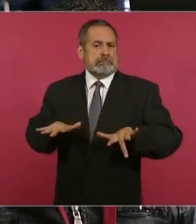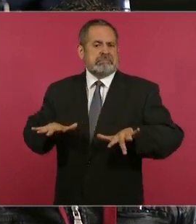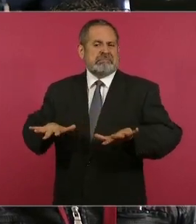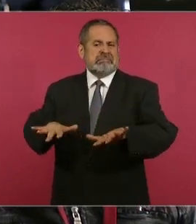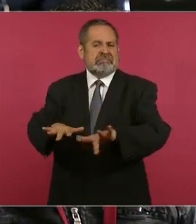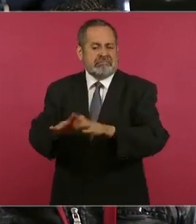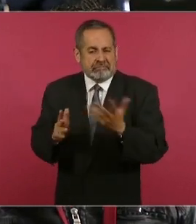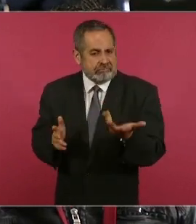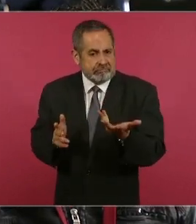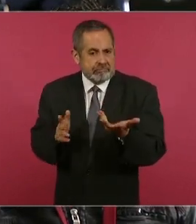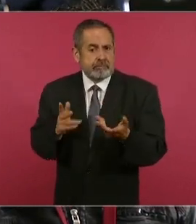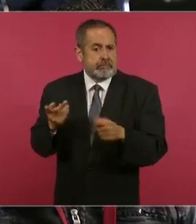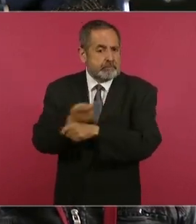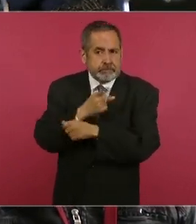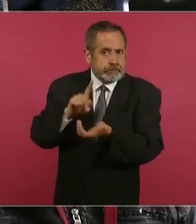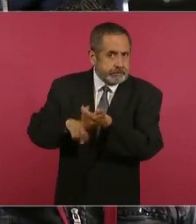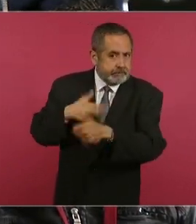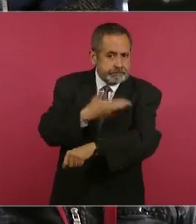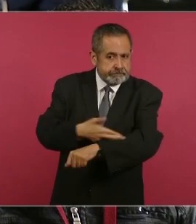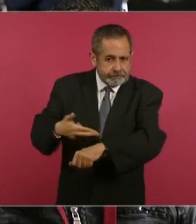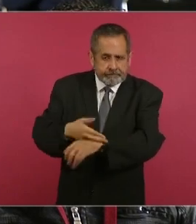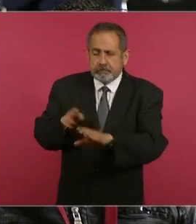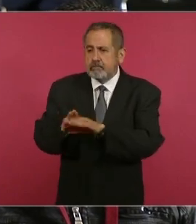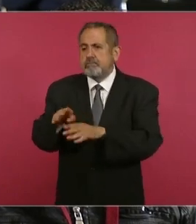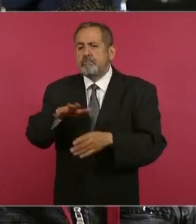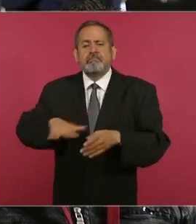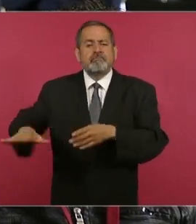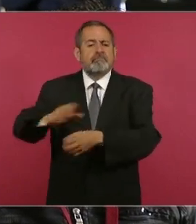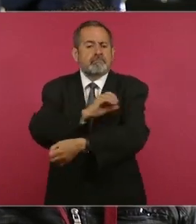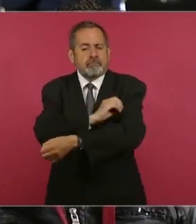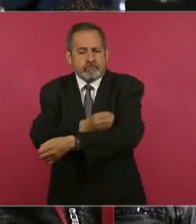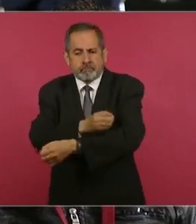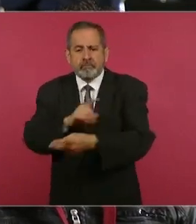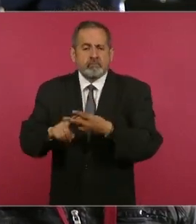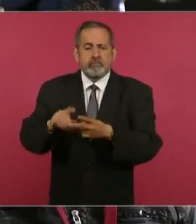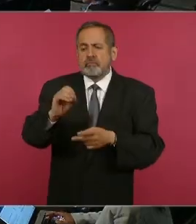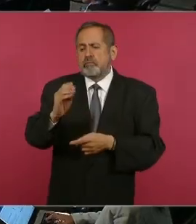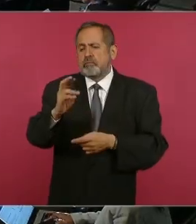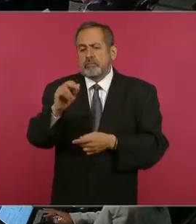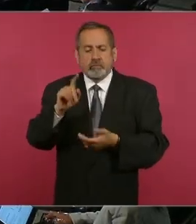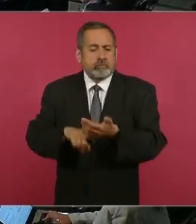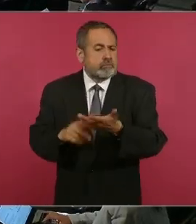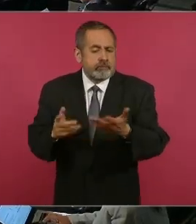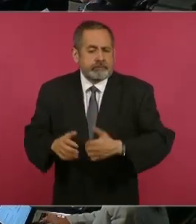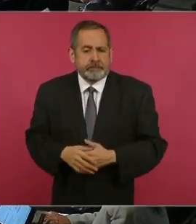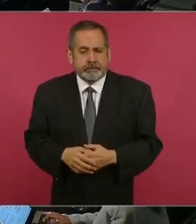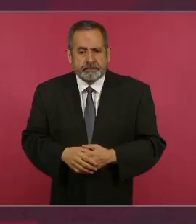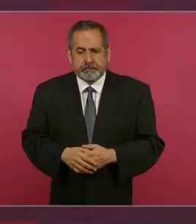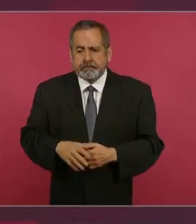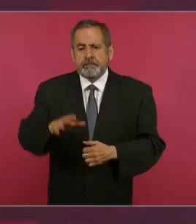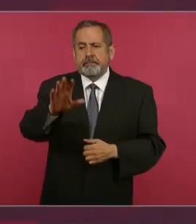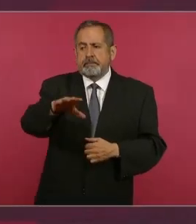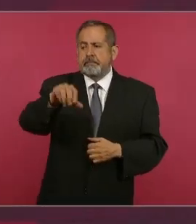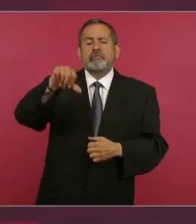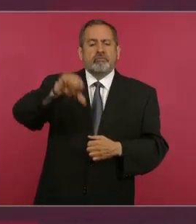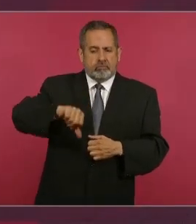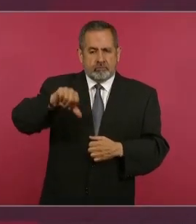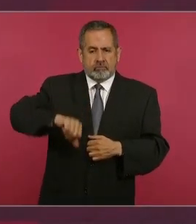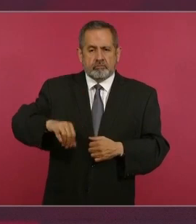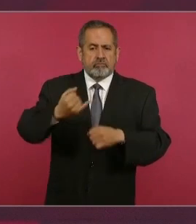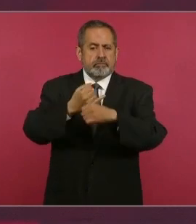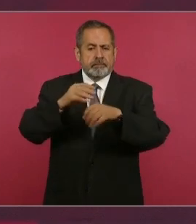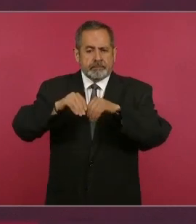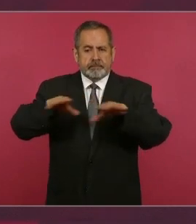otras acciones se van a realizar ahí en Ciudad Obregón, el área de Cajeme? Hoy van a informar sobre eso.